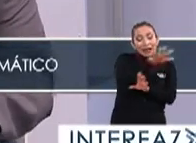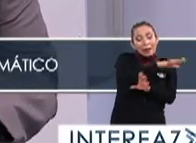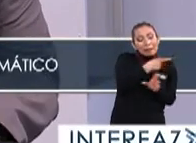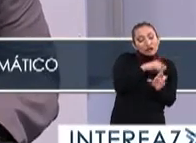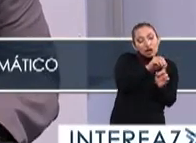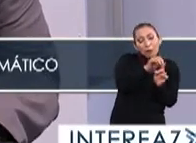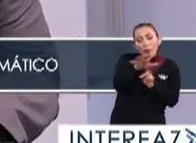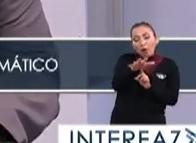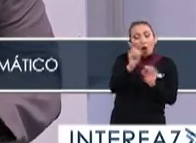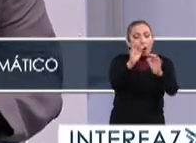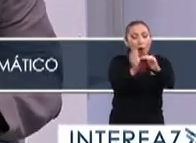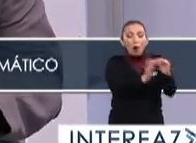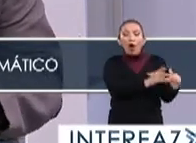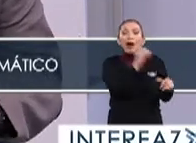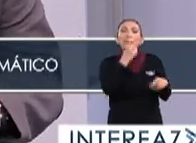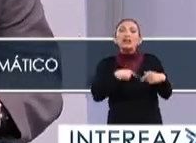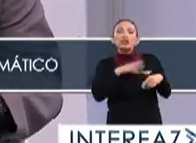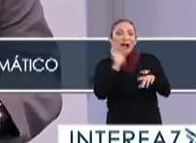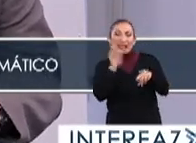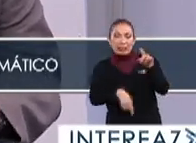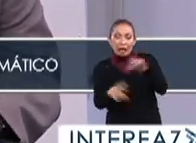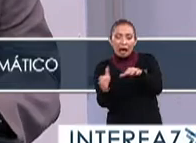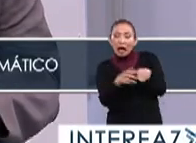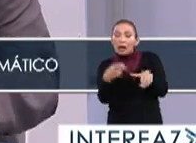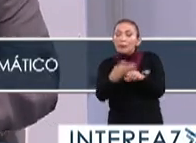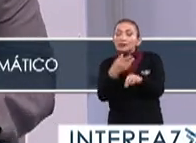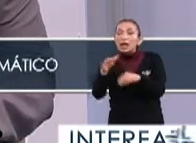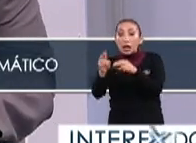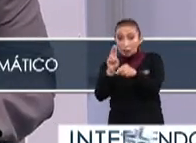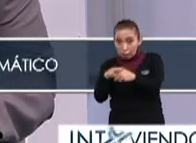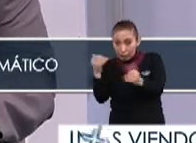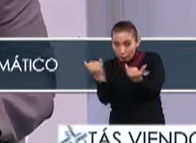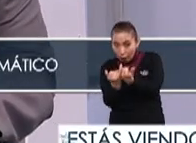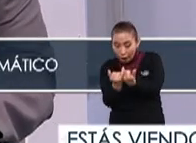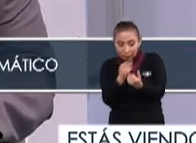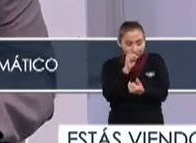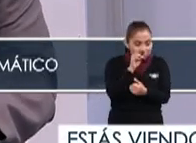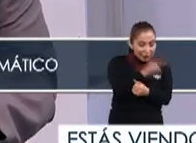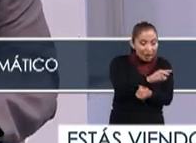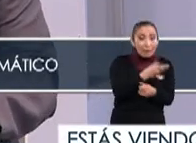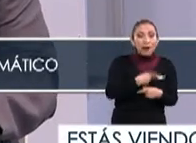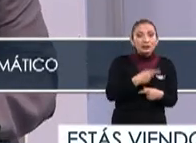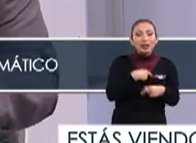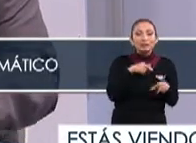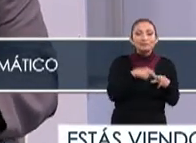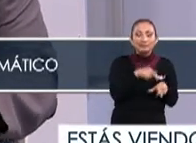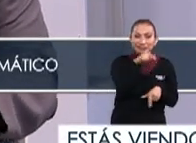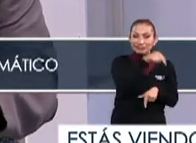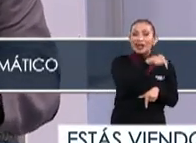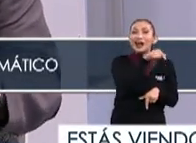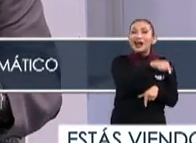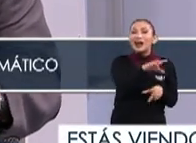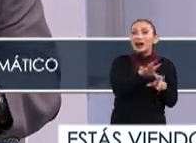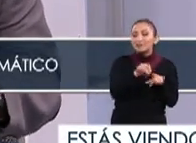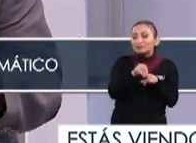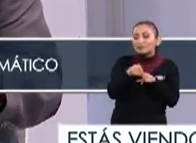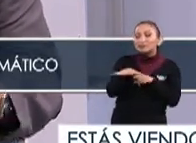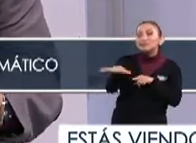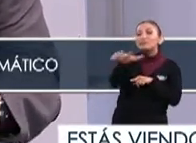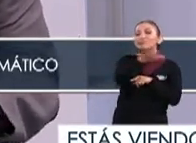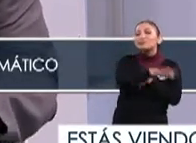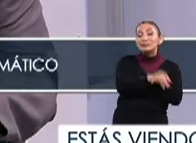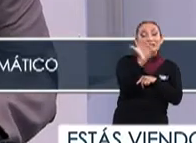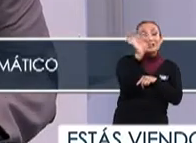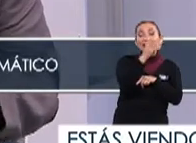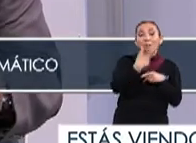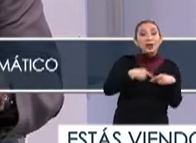población y sin ellos. Y con ellos también se ha dado cuenta de que sin estos efectos de las personas, pues no habría un